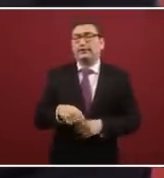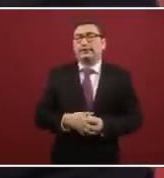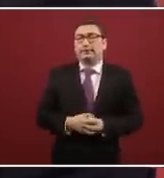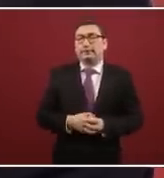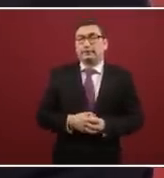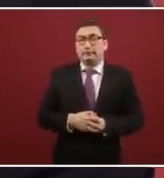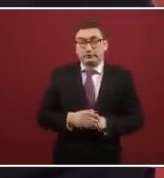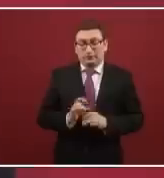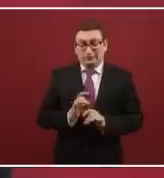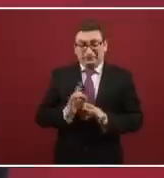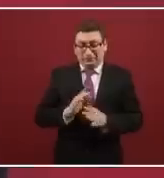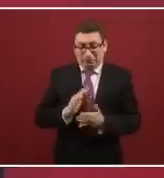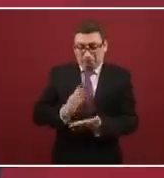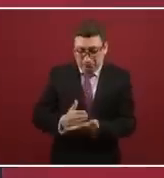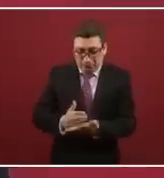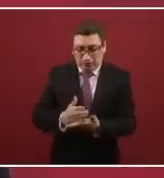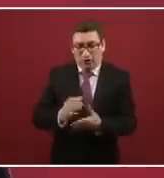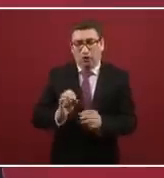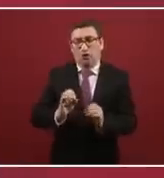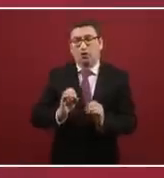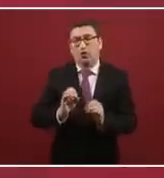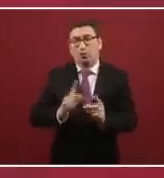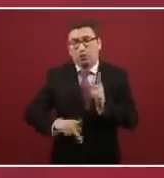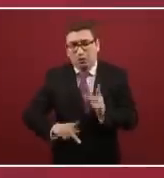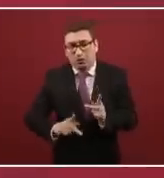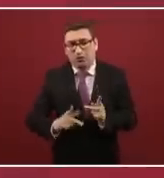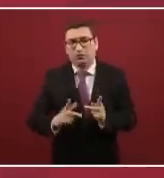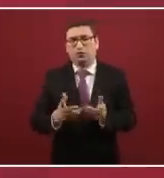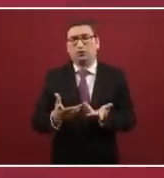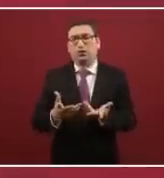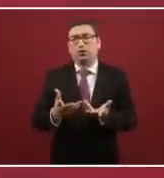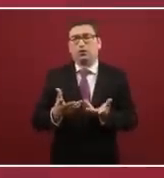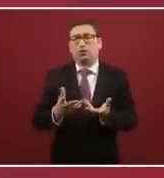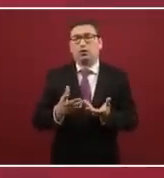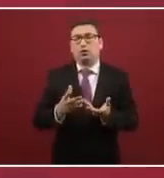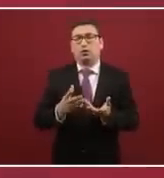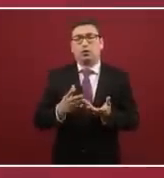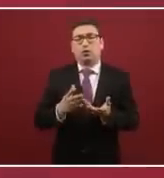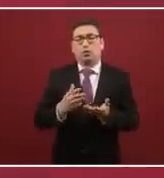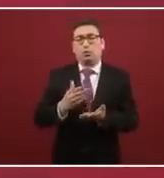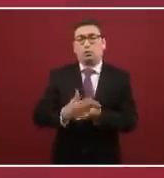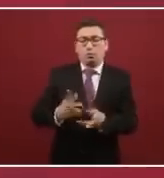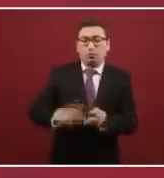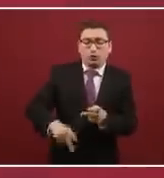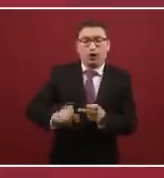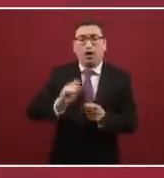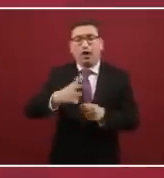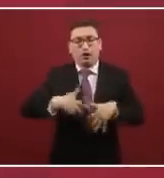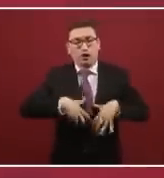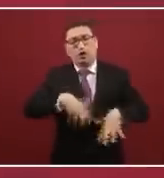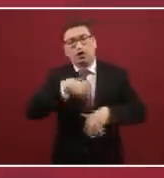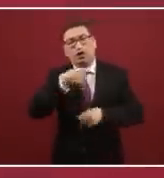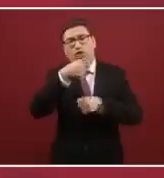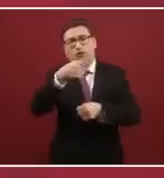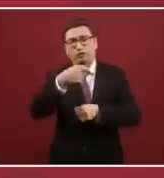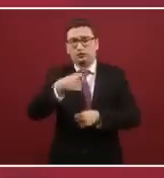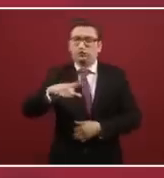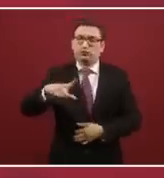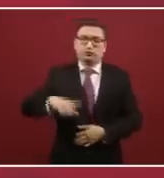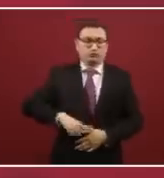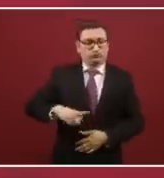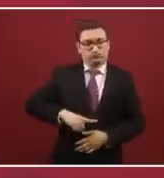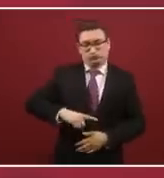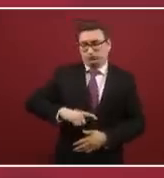se paró o lo detuvieron por protestas, el gobierno tiene que pagar